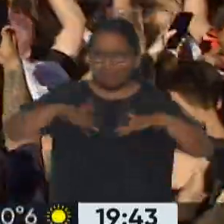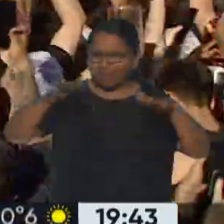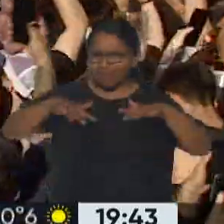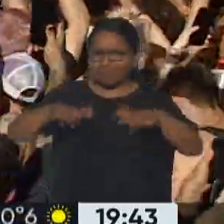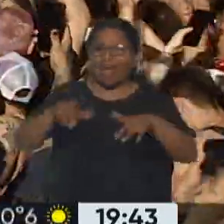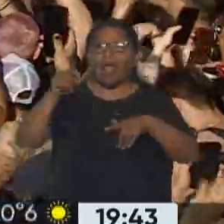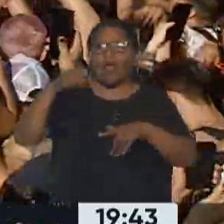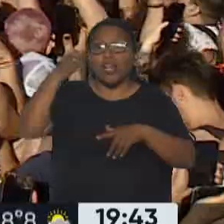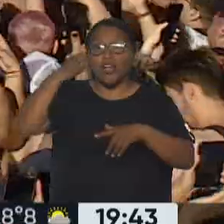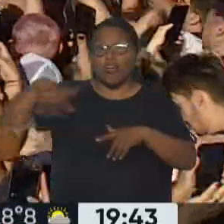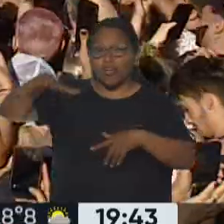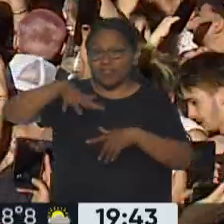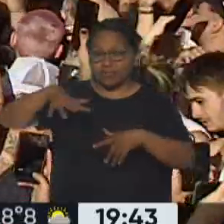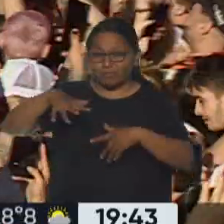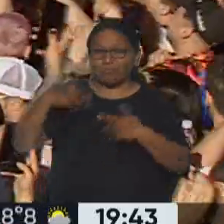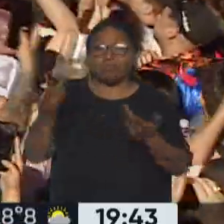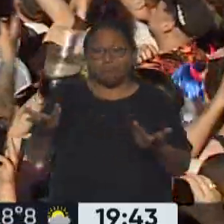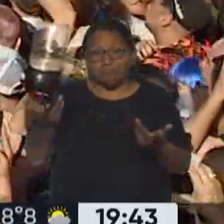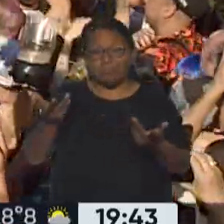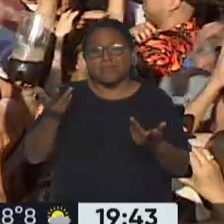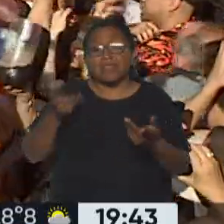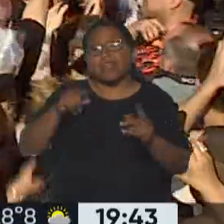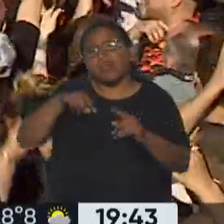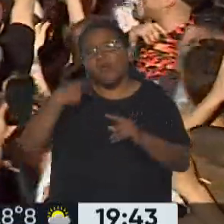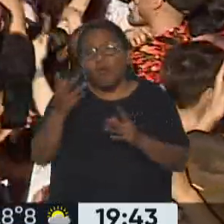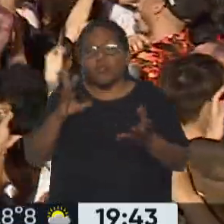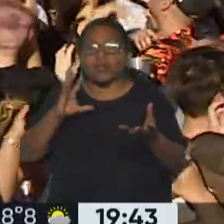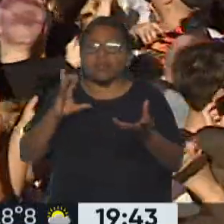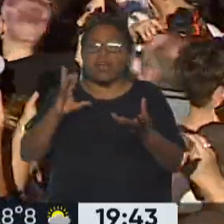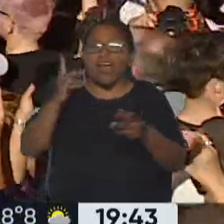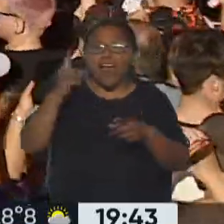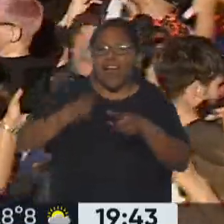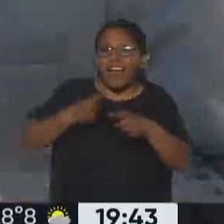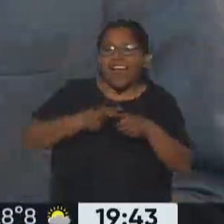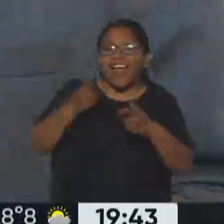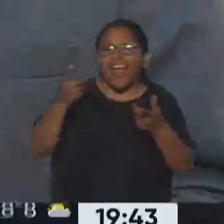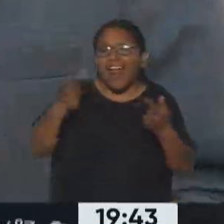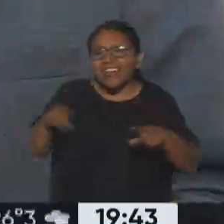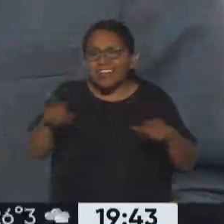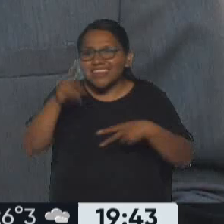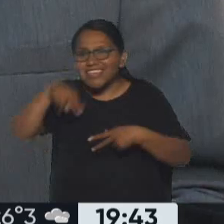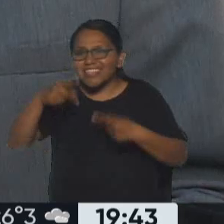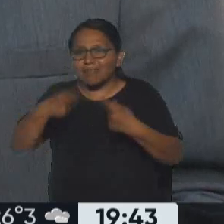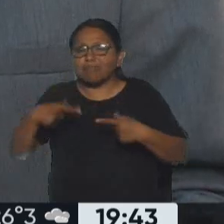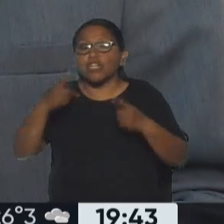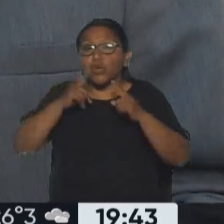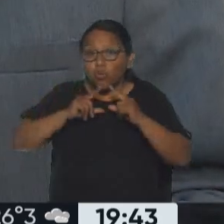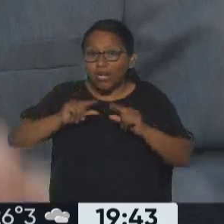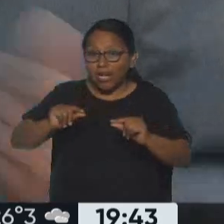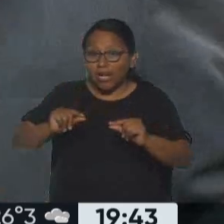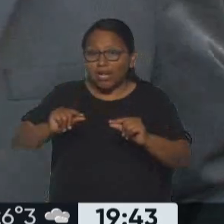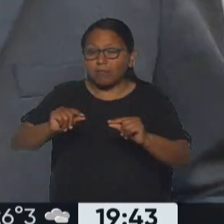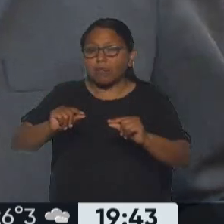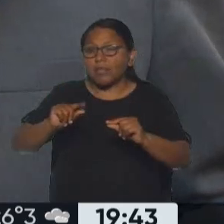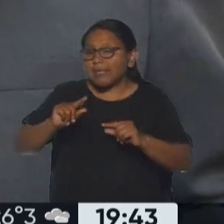en el Congreso de la Nación será tiempo de otro escenario, de otros artistas y de un reclamo que viene desde